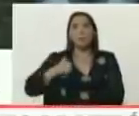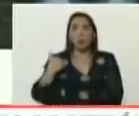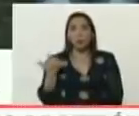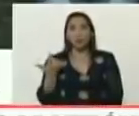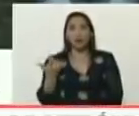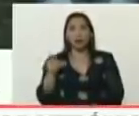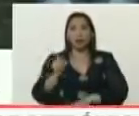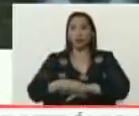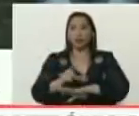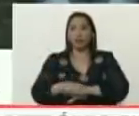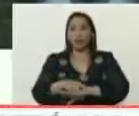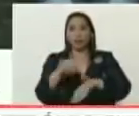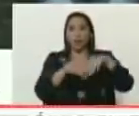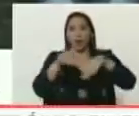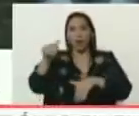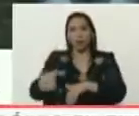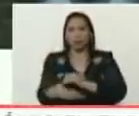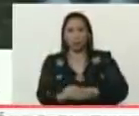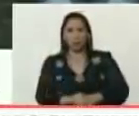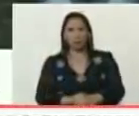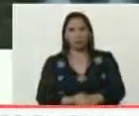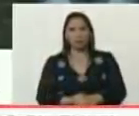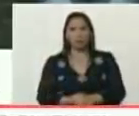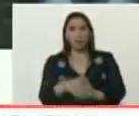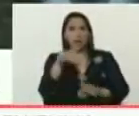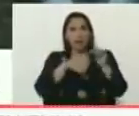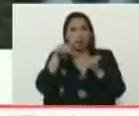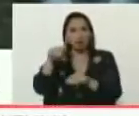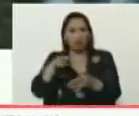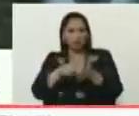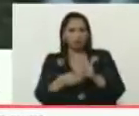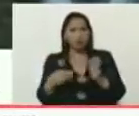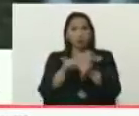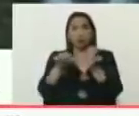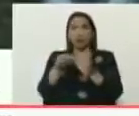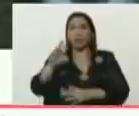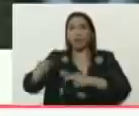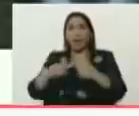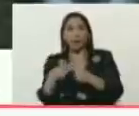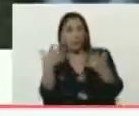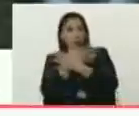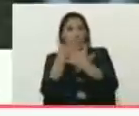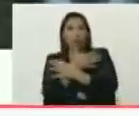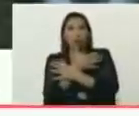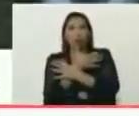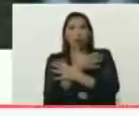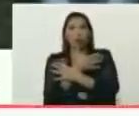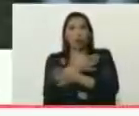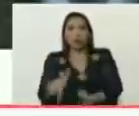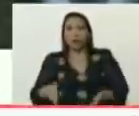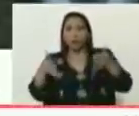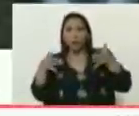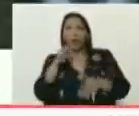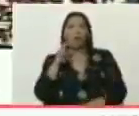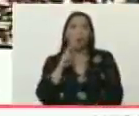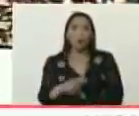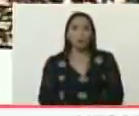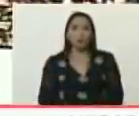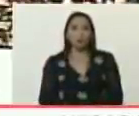momento de unas elecciones. Unas elecciones donde nadie tiene dudas que ganó Evo Morales.